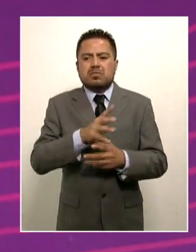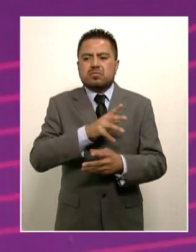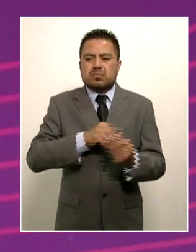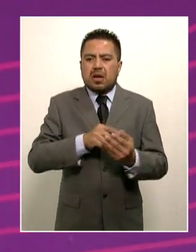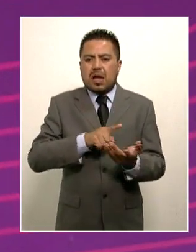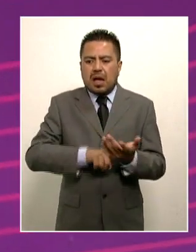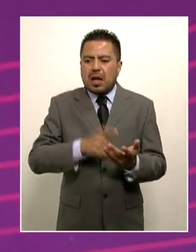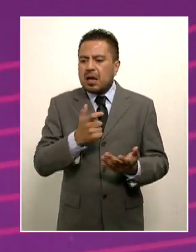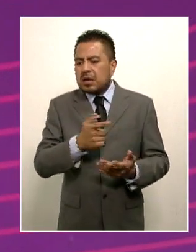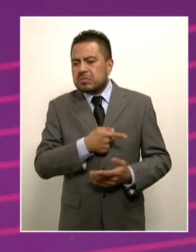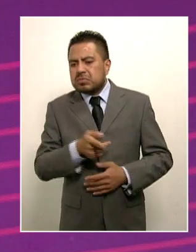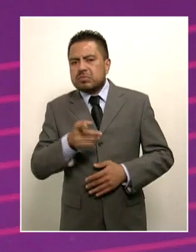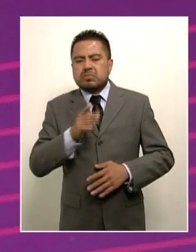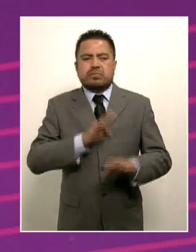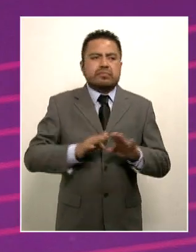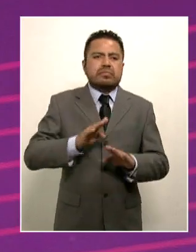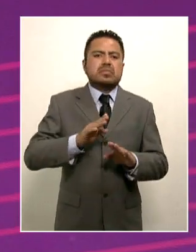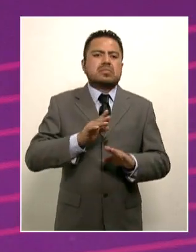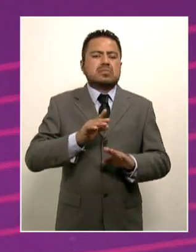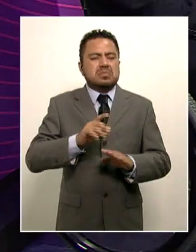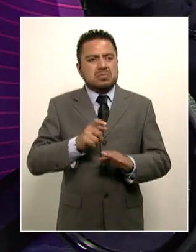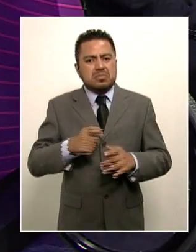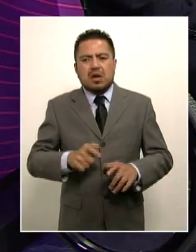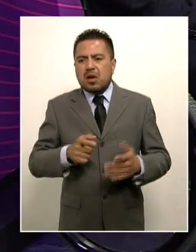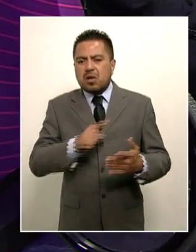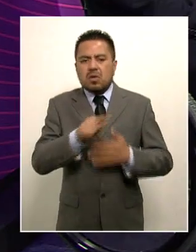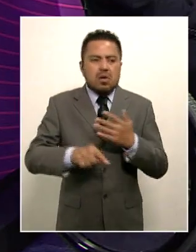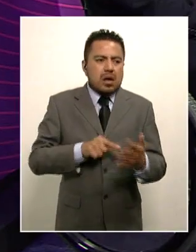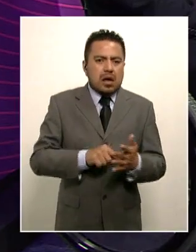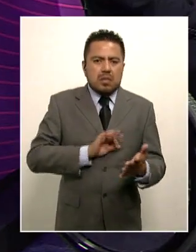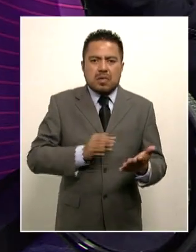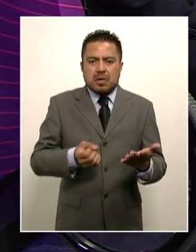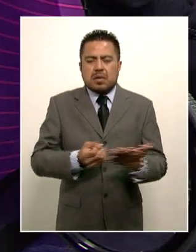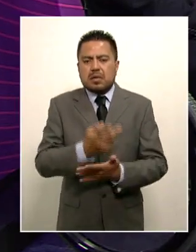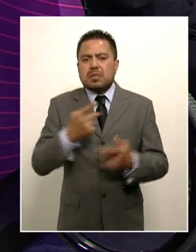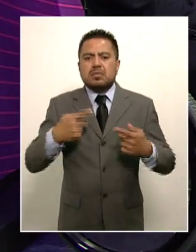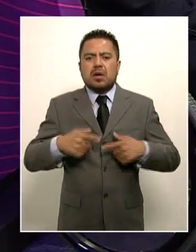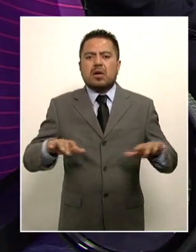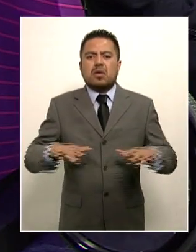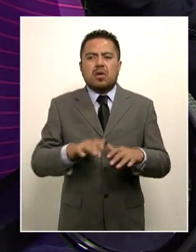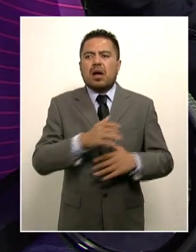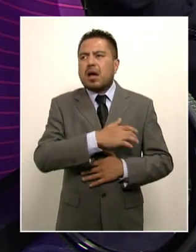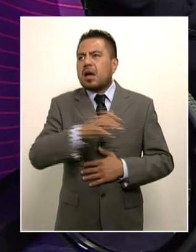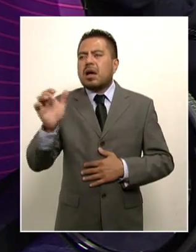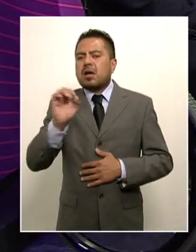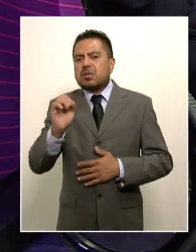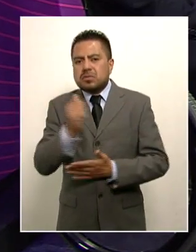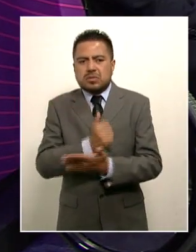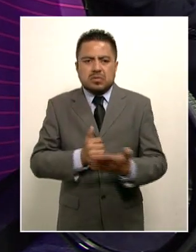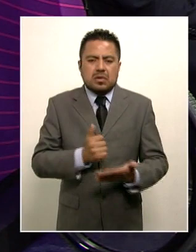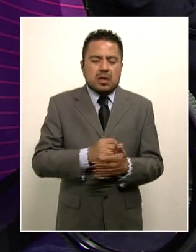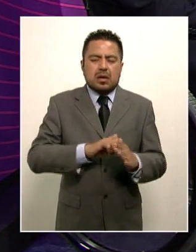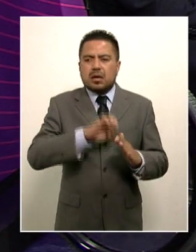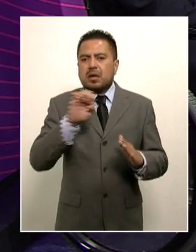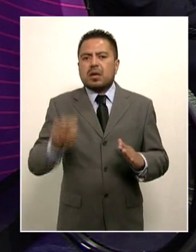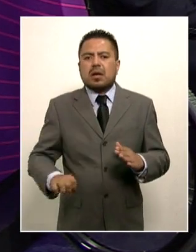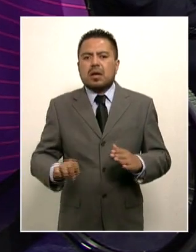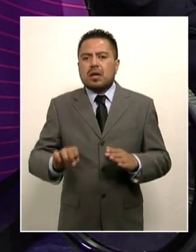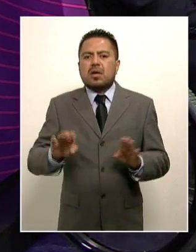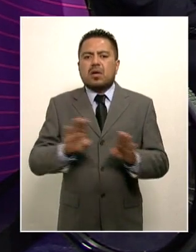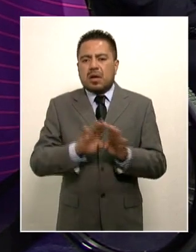socioeconómica de entrada, ¿no? En qué lugar naces, también estar en una población rural o urbana. En el caso, por ejemplo,